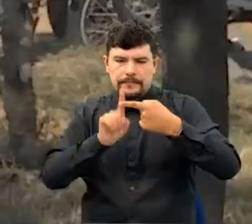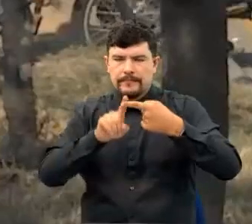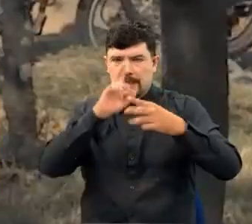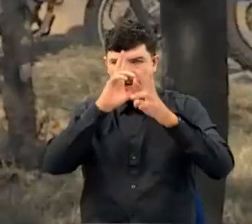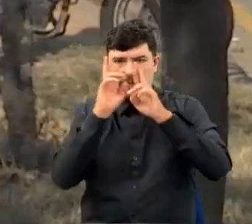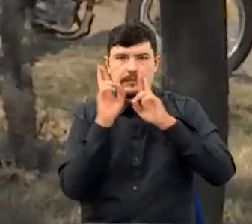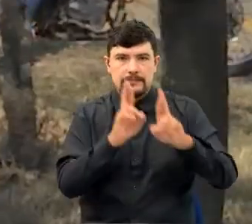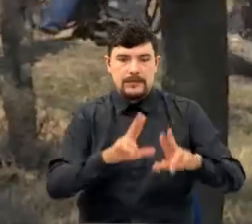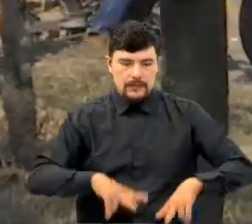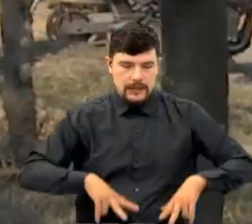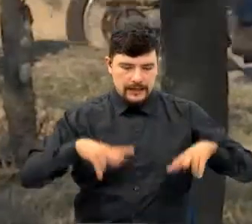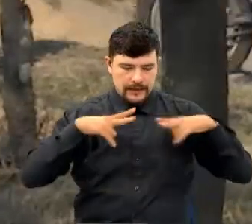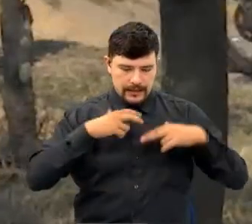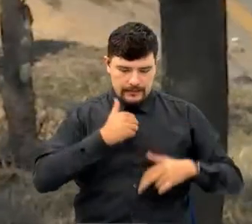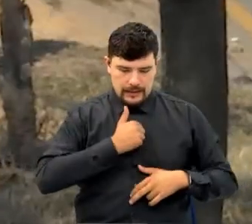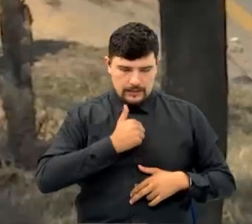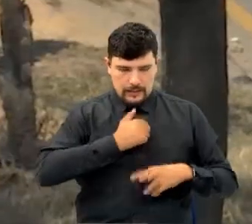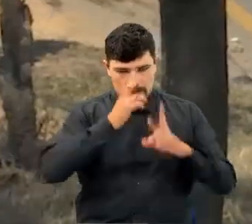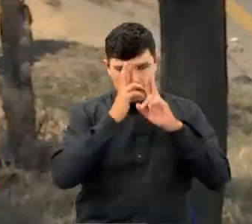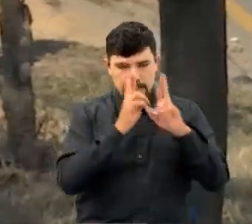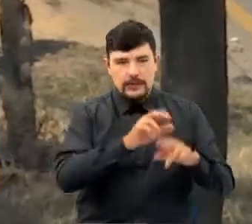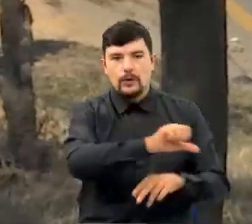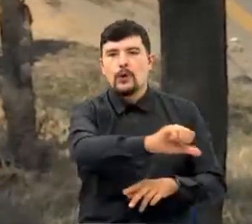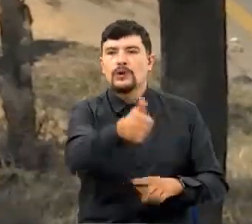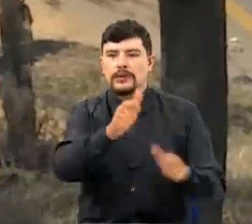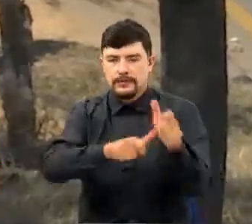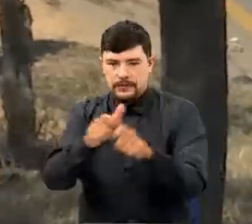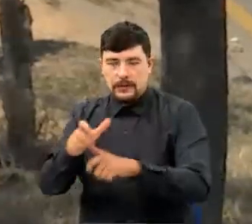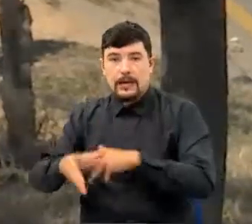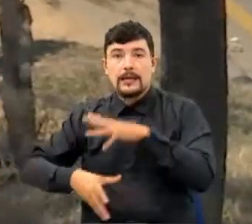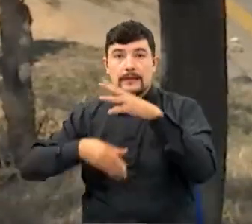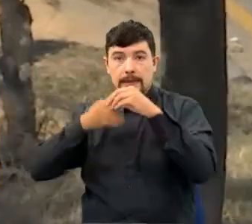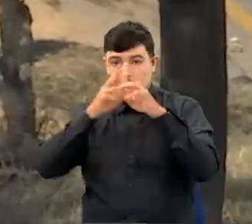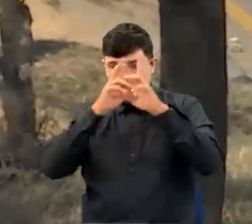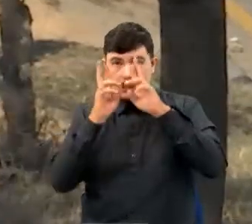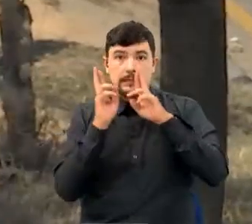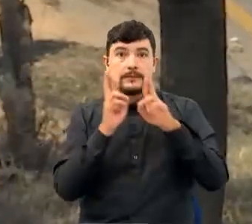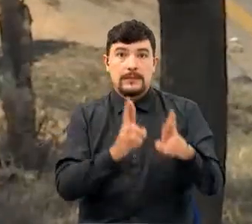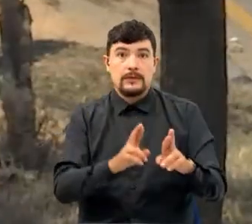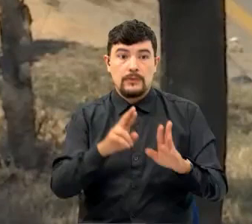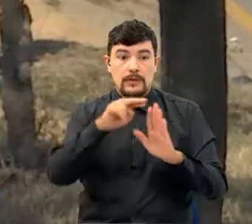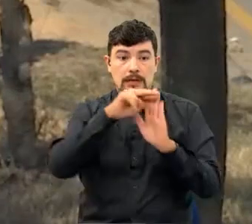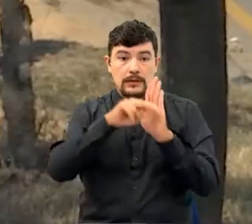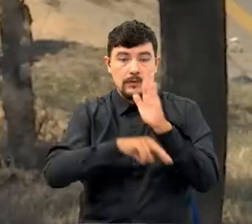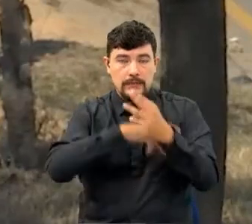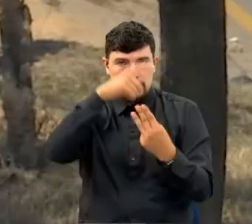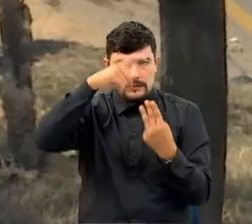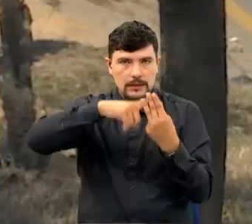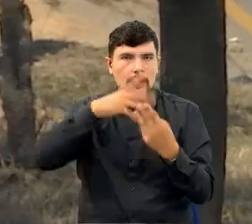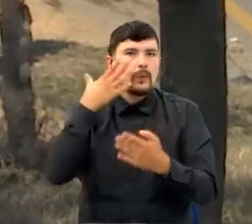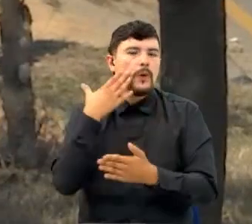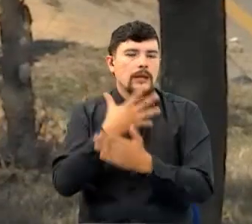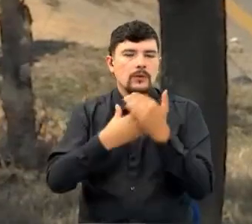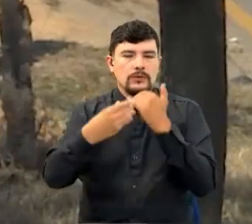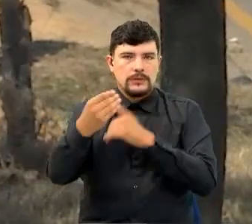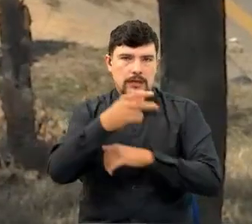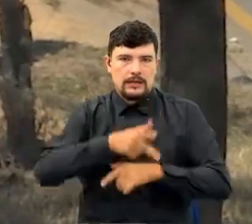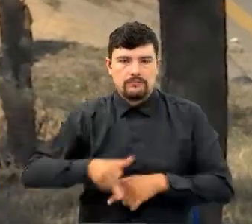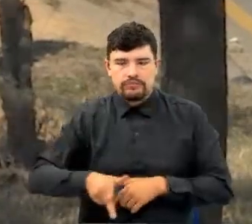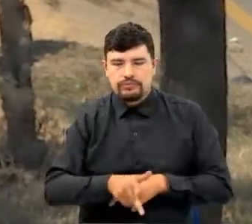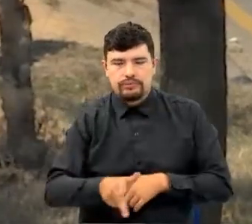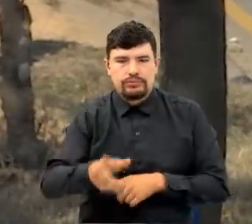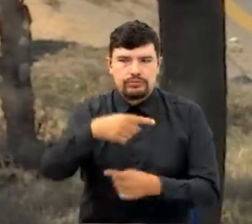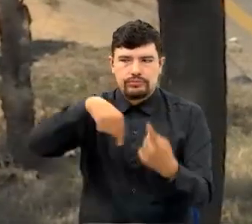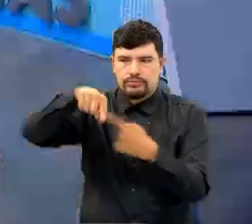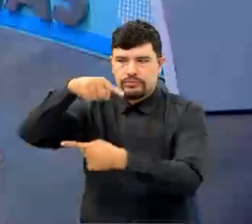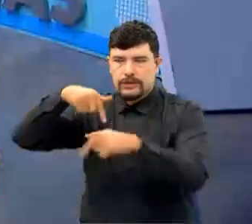por la vida, al respeto por la vía y al respeto también por las normas de tránsito al momento de circular por las calles de la ciudad